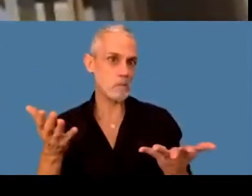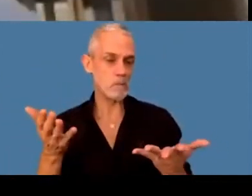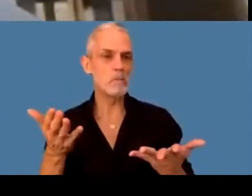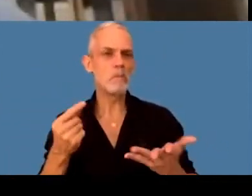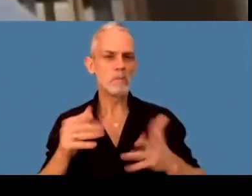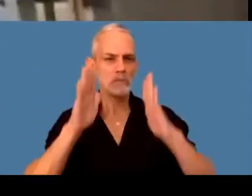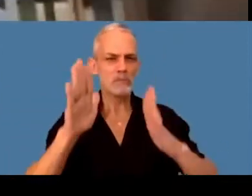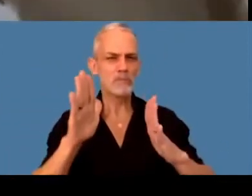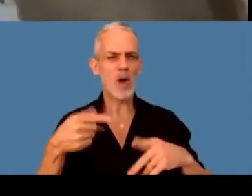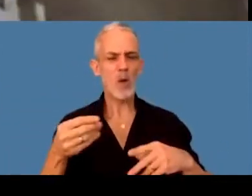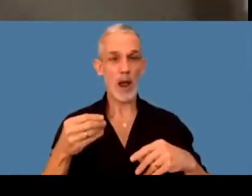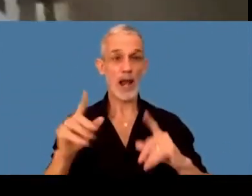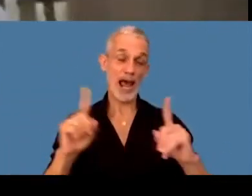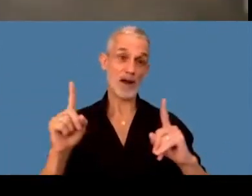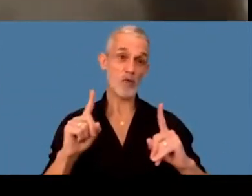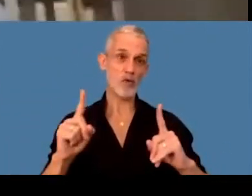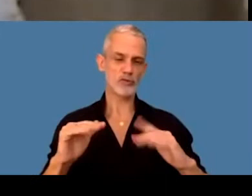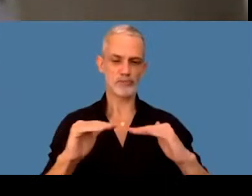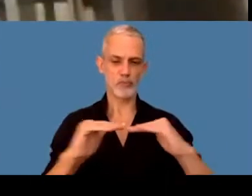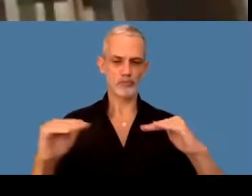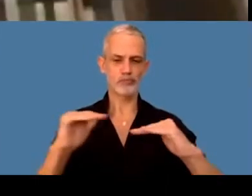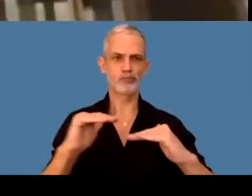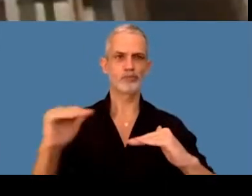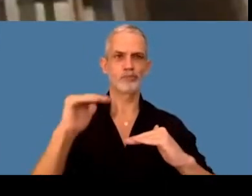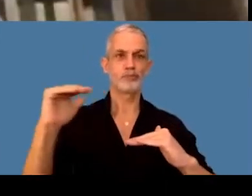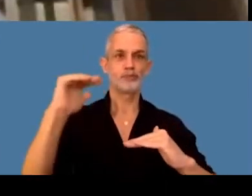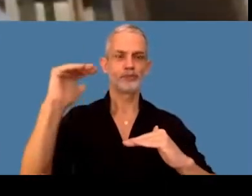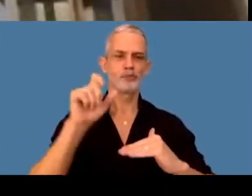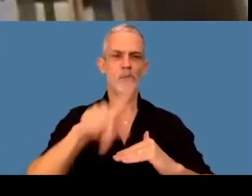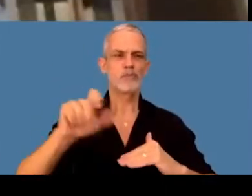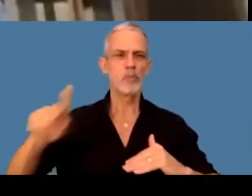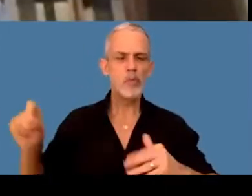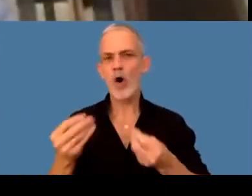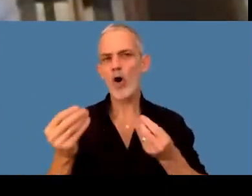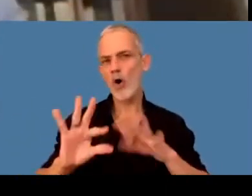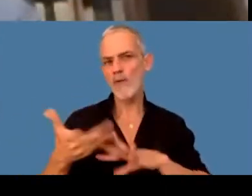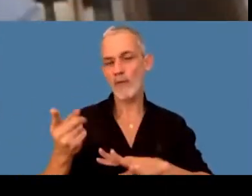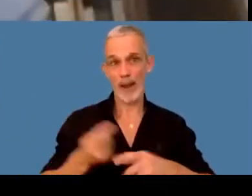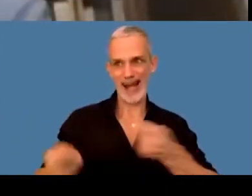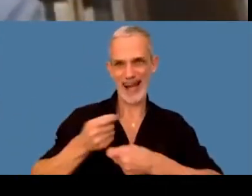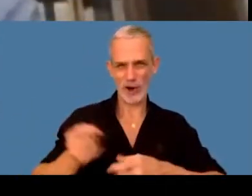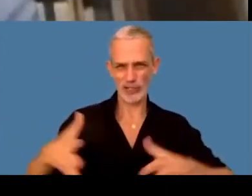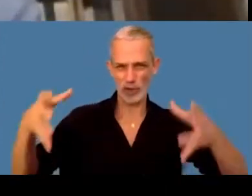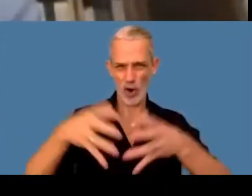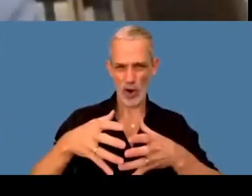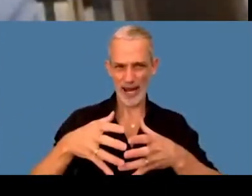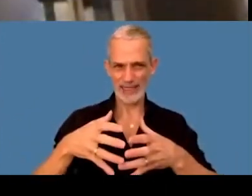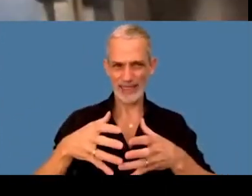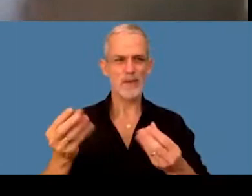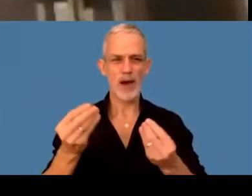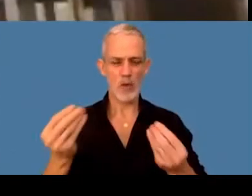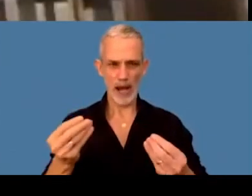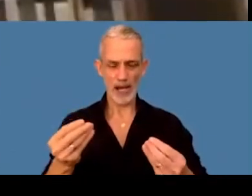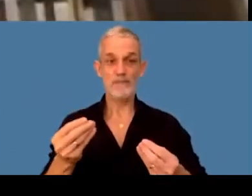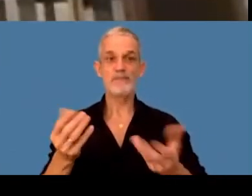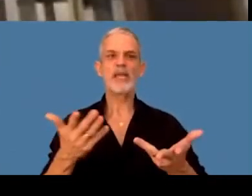atendiendo algunos estamentos o estratos o características que se dan en la negociación colectiva también, ¿no? ¿Qué